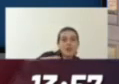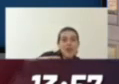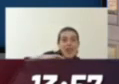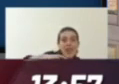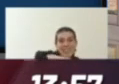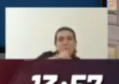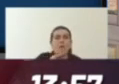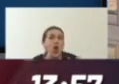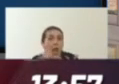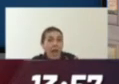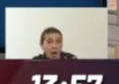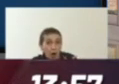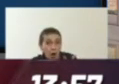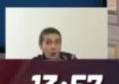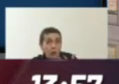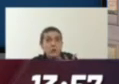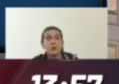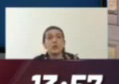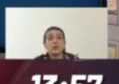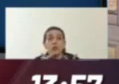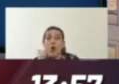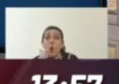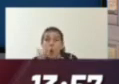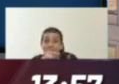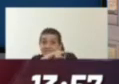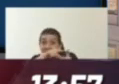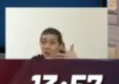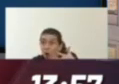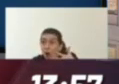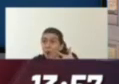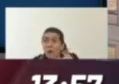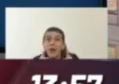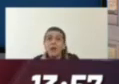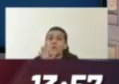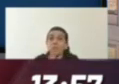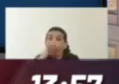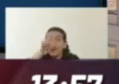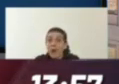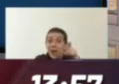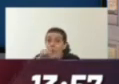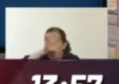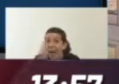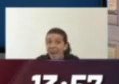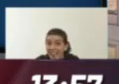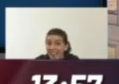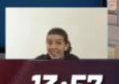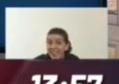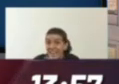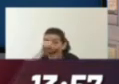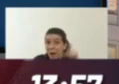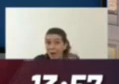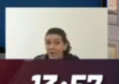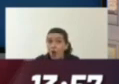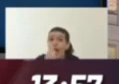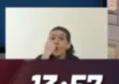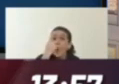Yo doy estos datos para que, este es el promedio del país, ¿eh? 76 muertos por cada